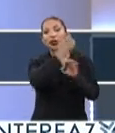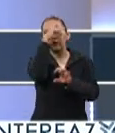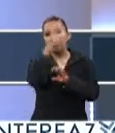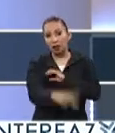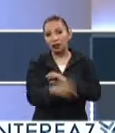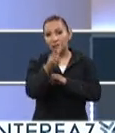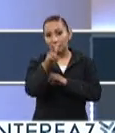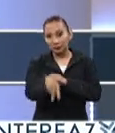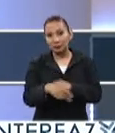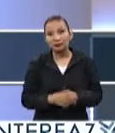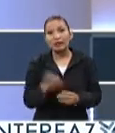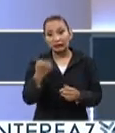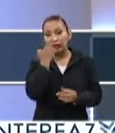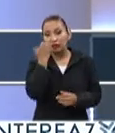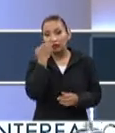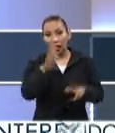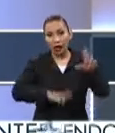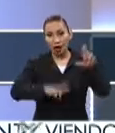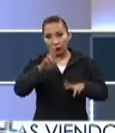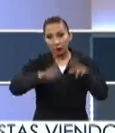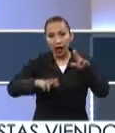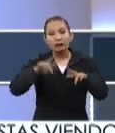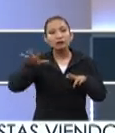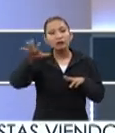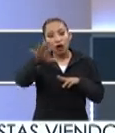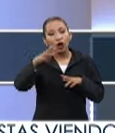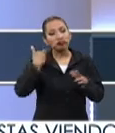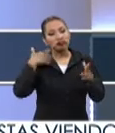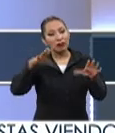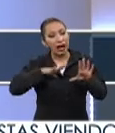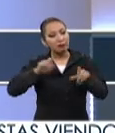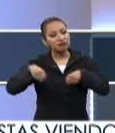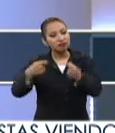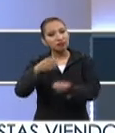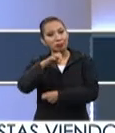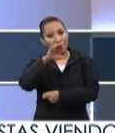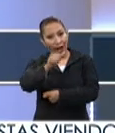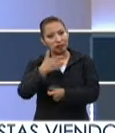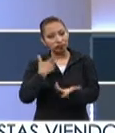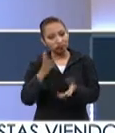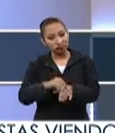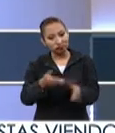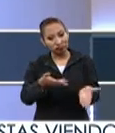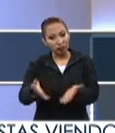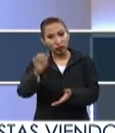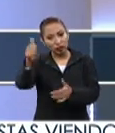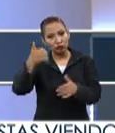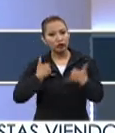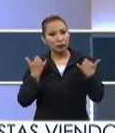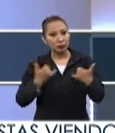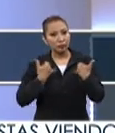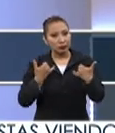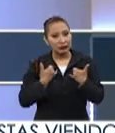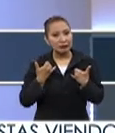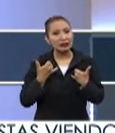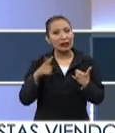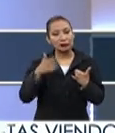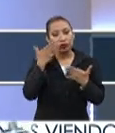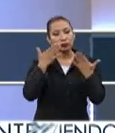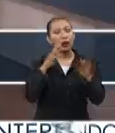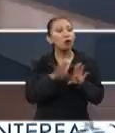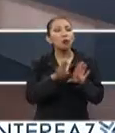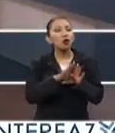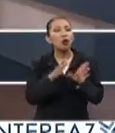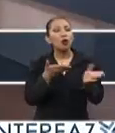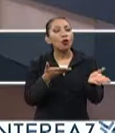pues precisamente esta escuela normal, con estas opciones de becas, pues te ha permitido a ti y a otros jóvenes estudiar. ¿Cómo